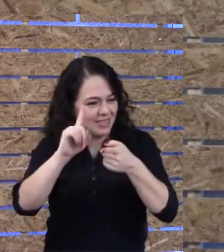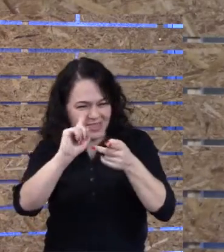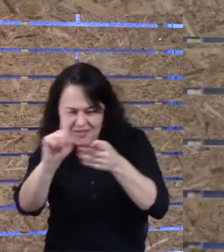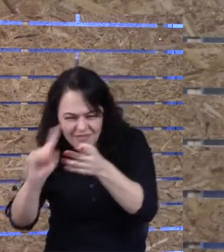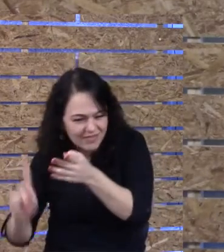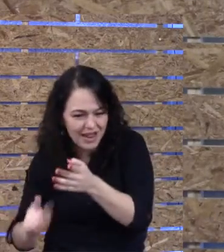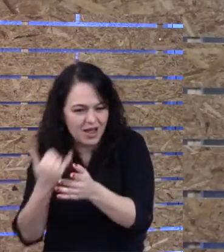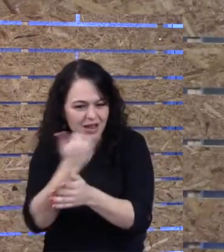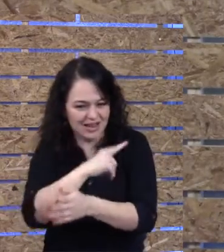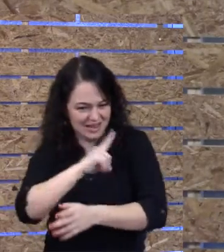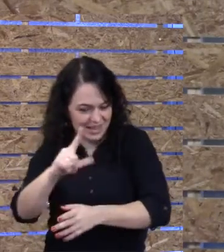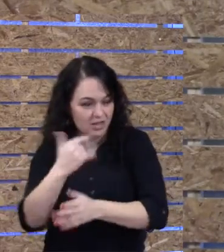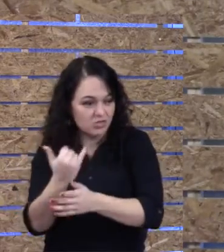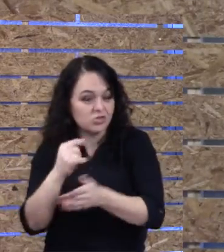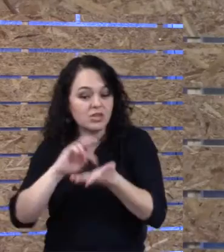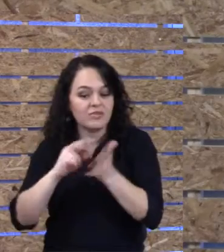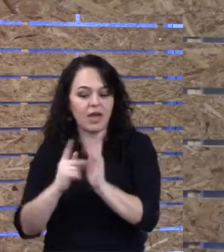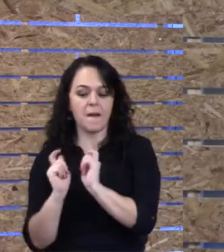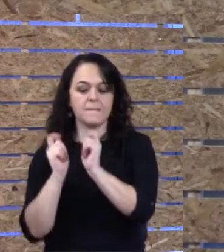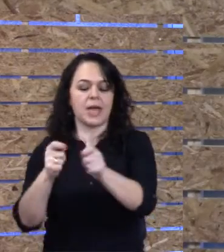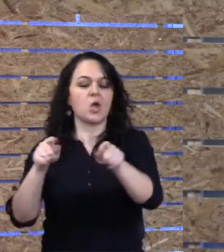El pastor es un líder